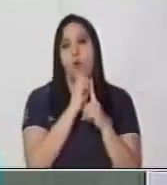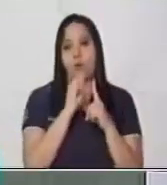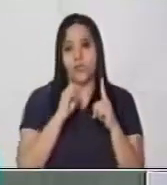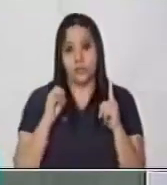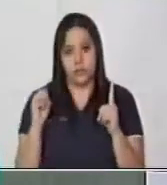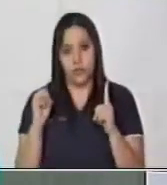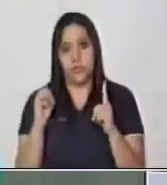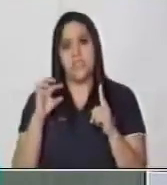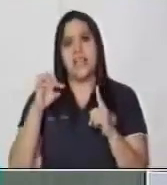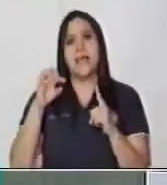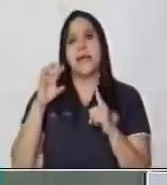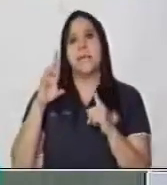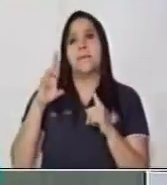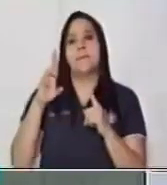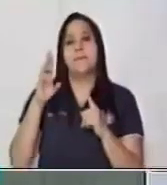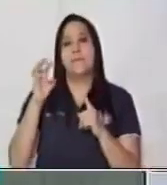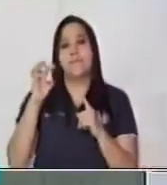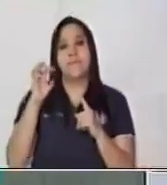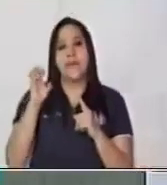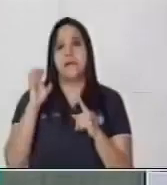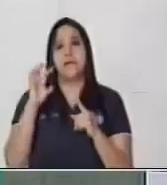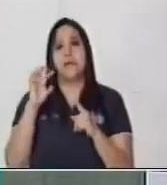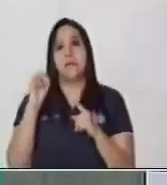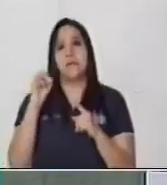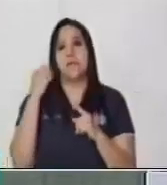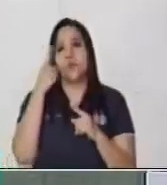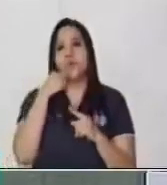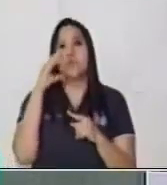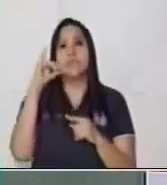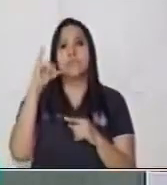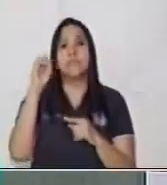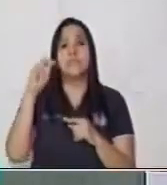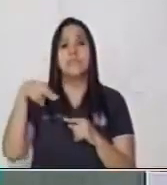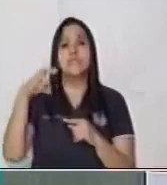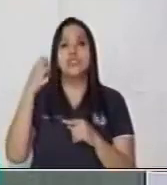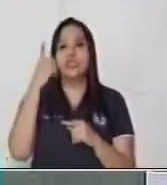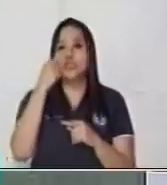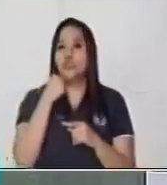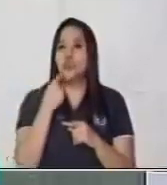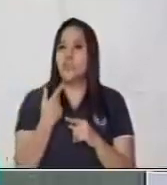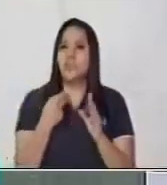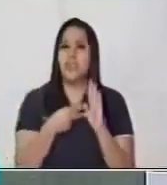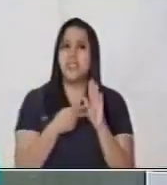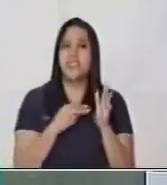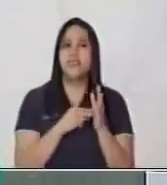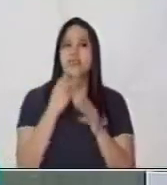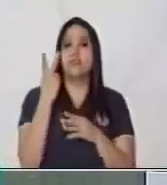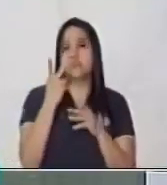las proposiciones, dijimos que son independientes, de carácter